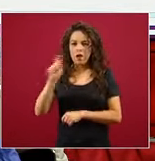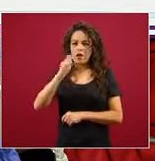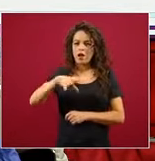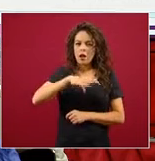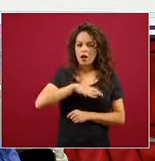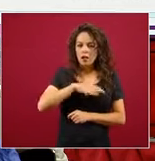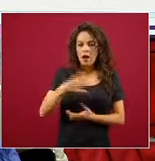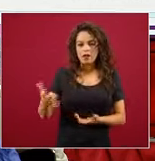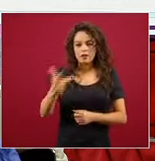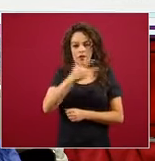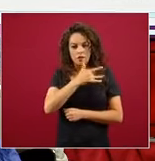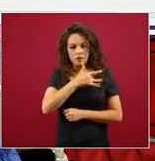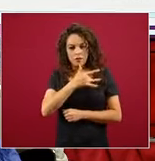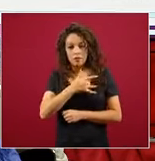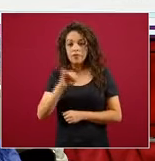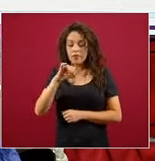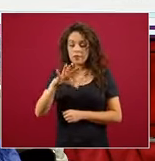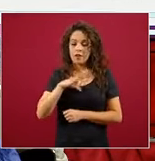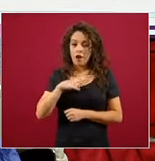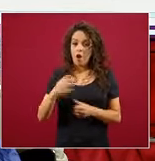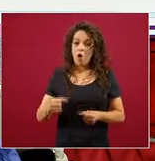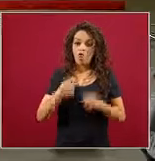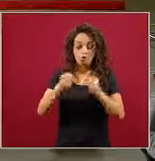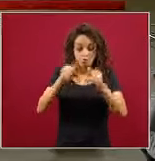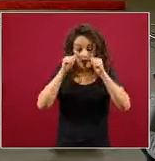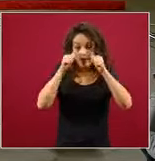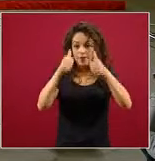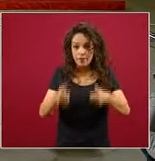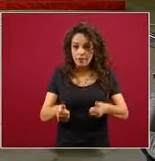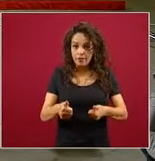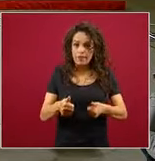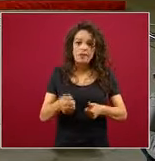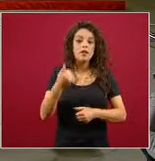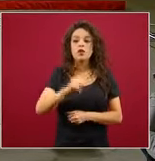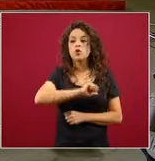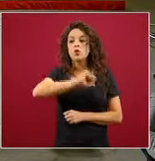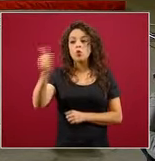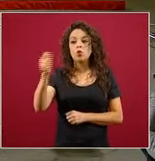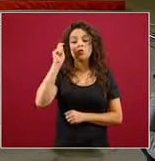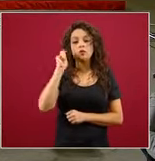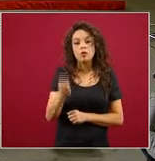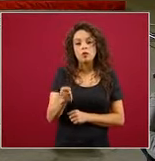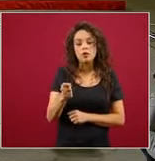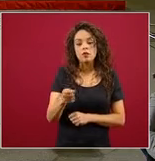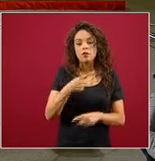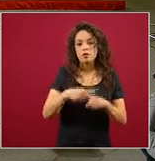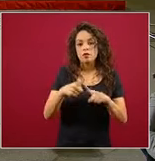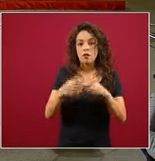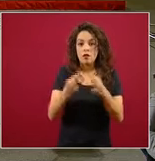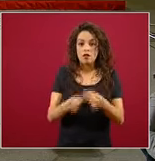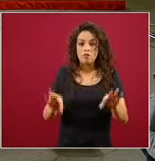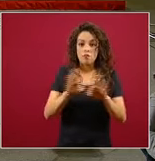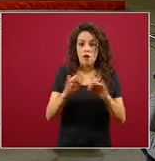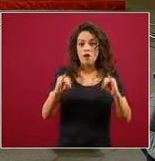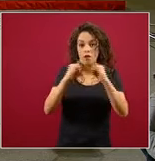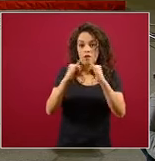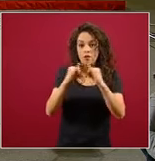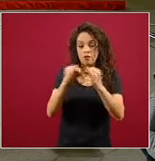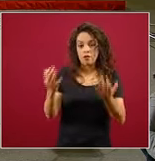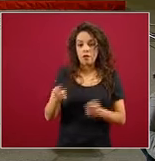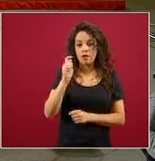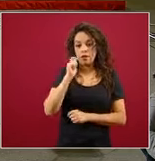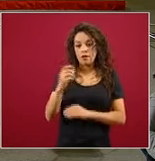muy fuerte de atención clínica, además de los otros grandes pilares que tienen los institutos en general, que son docencia